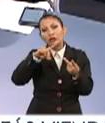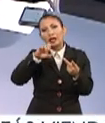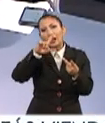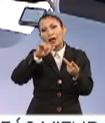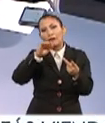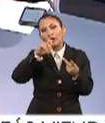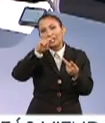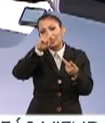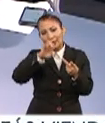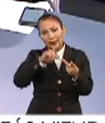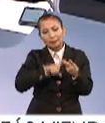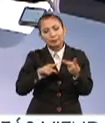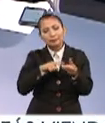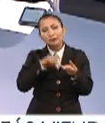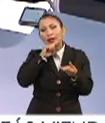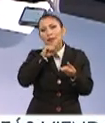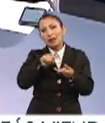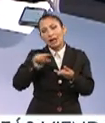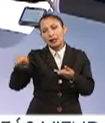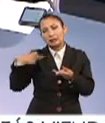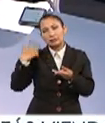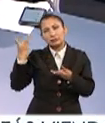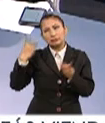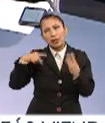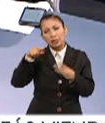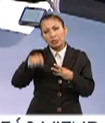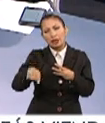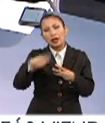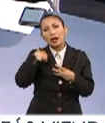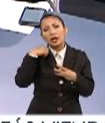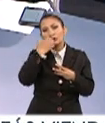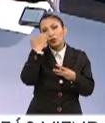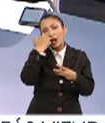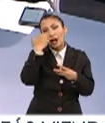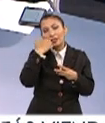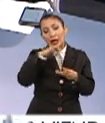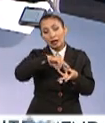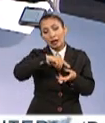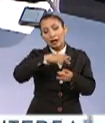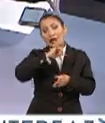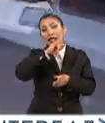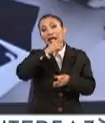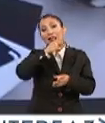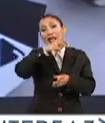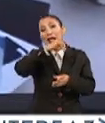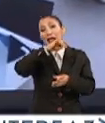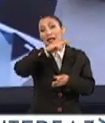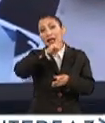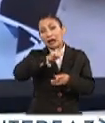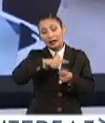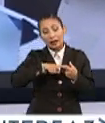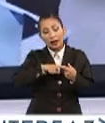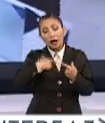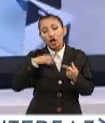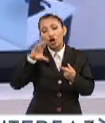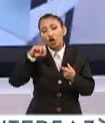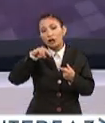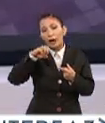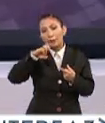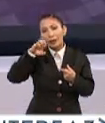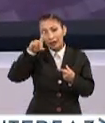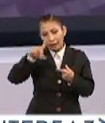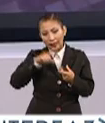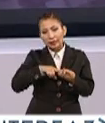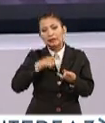Fuente. Está, como mencionaba también, lo que es la Facultad de Ingeniería. Está la CONAMED,